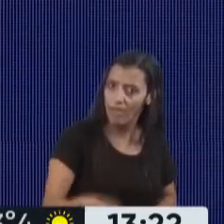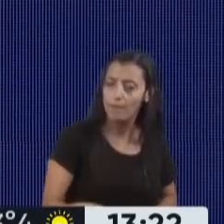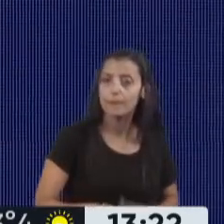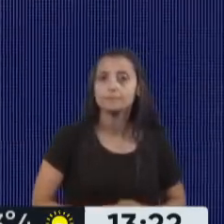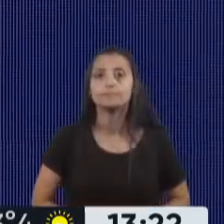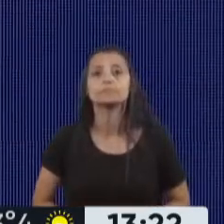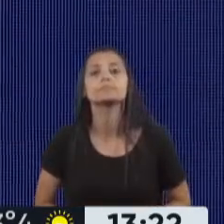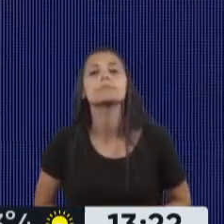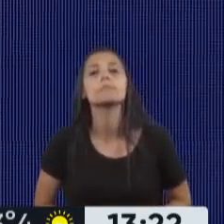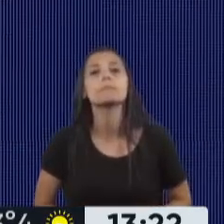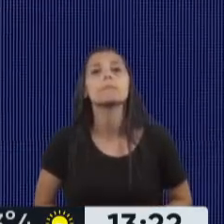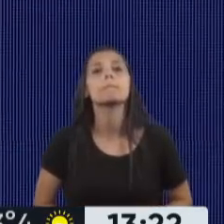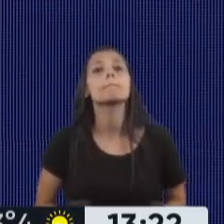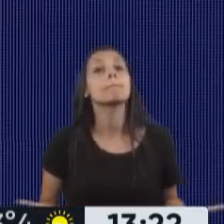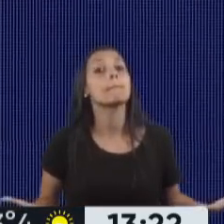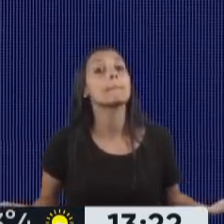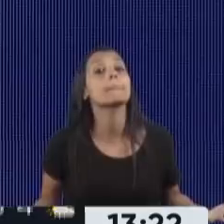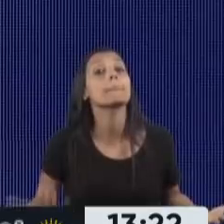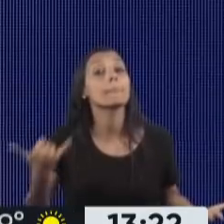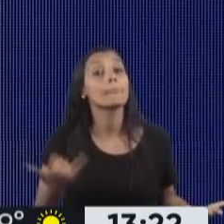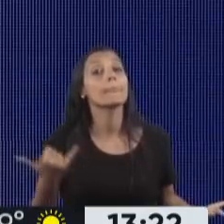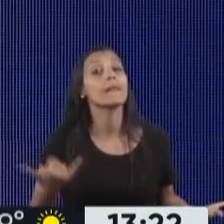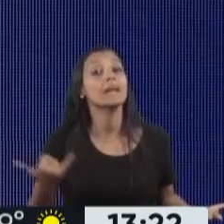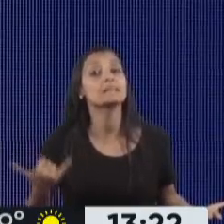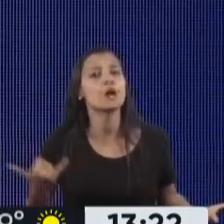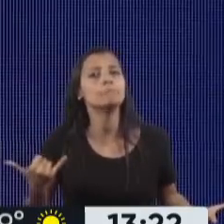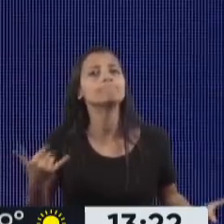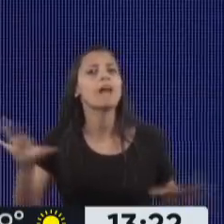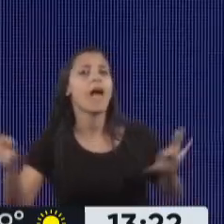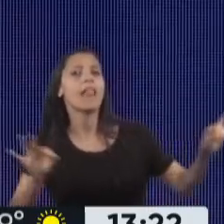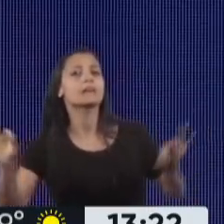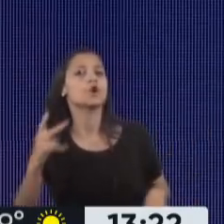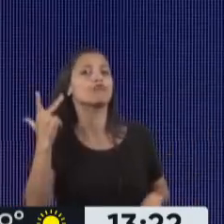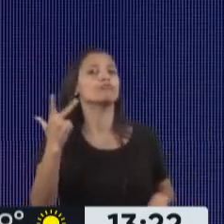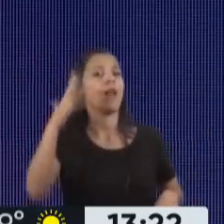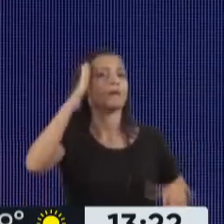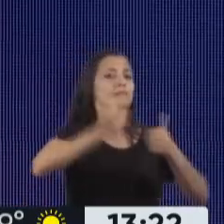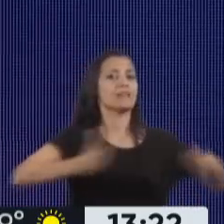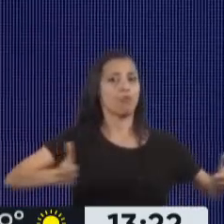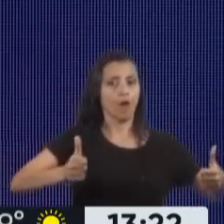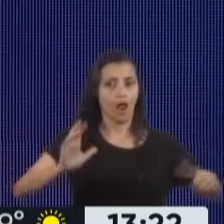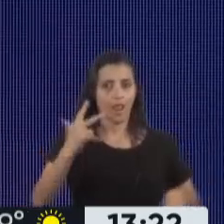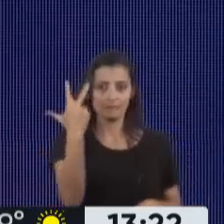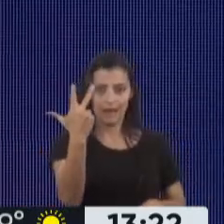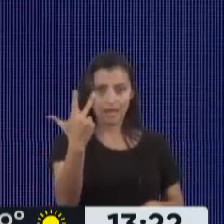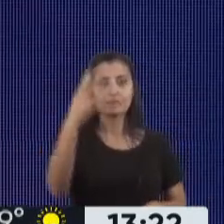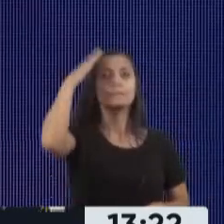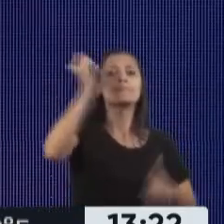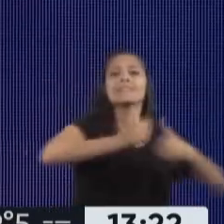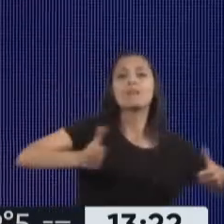había la elección de 3 tribunales. Entonces ustedes podían elegir uno de esos 3